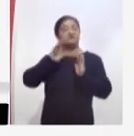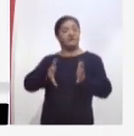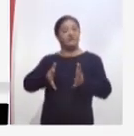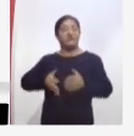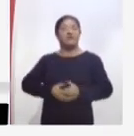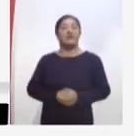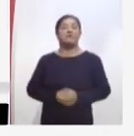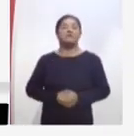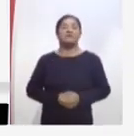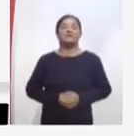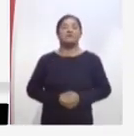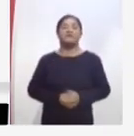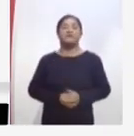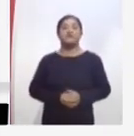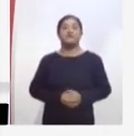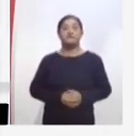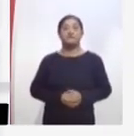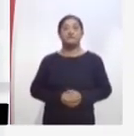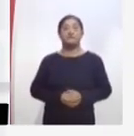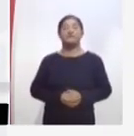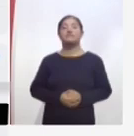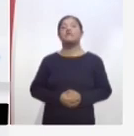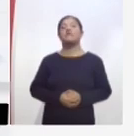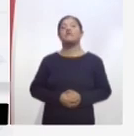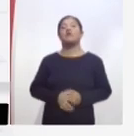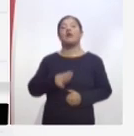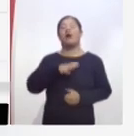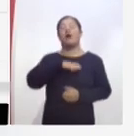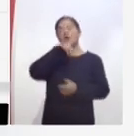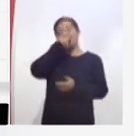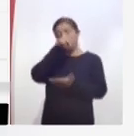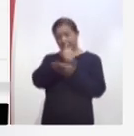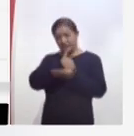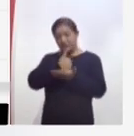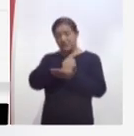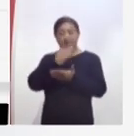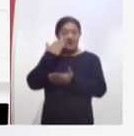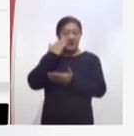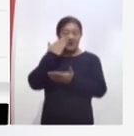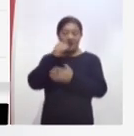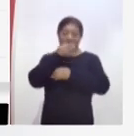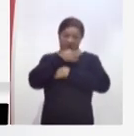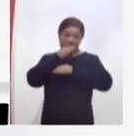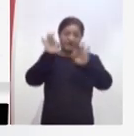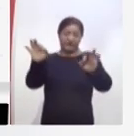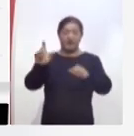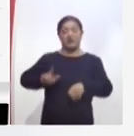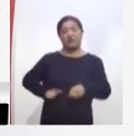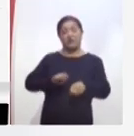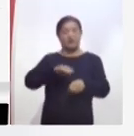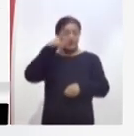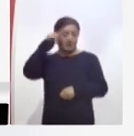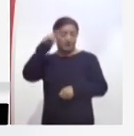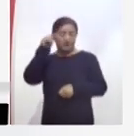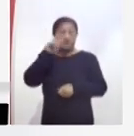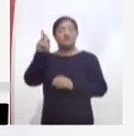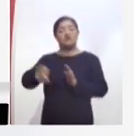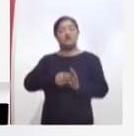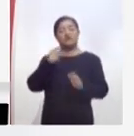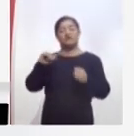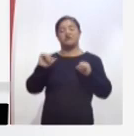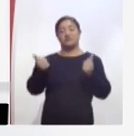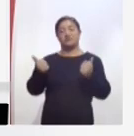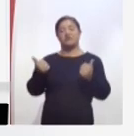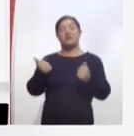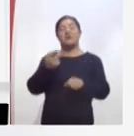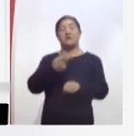El gobernador Marco Mena dio a conocer a través de sus redes sociales que se confirmó un nuevo caso de COVID-19 en la entidad. El gobernador Mena informó que